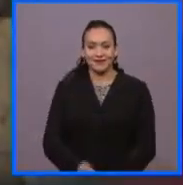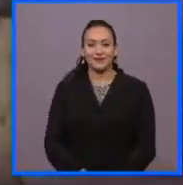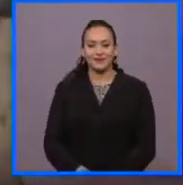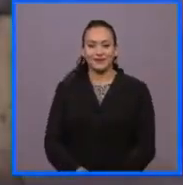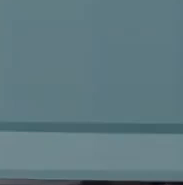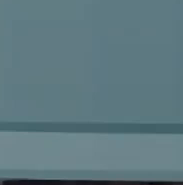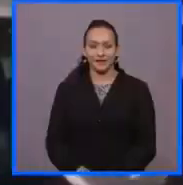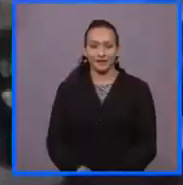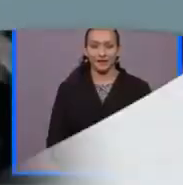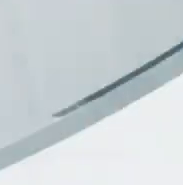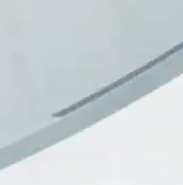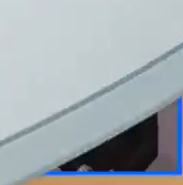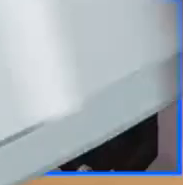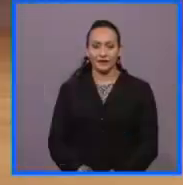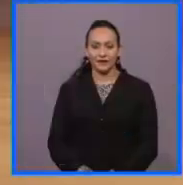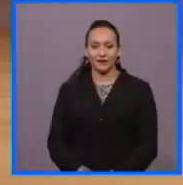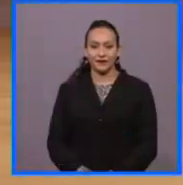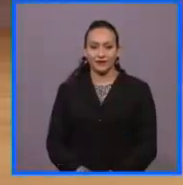Federación.